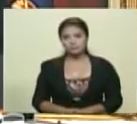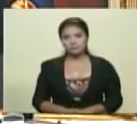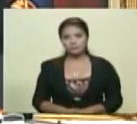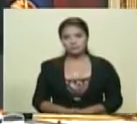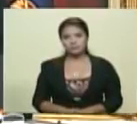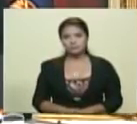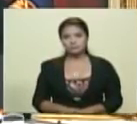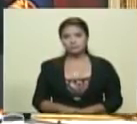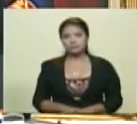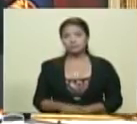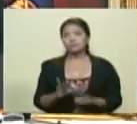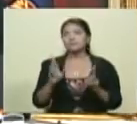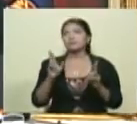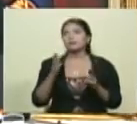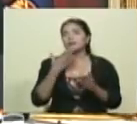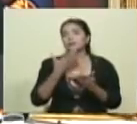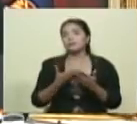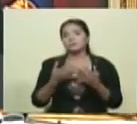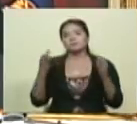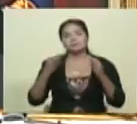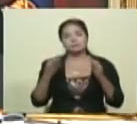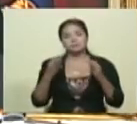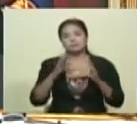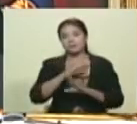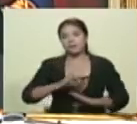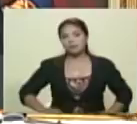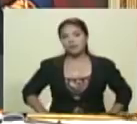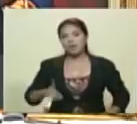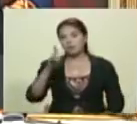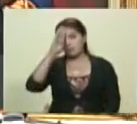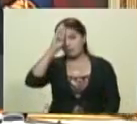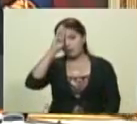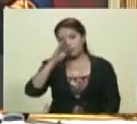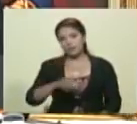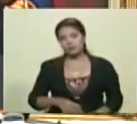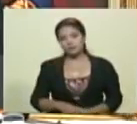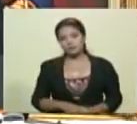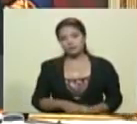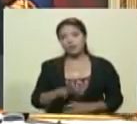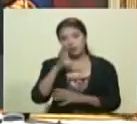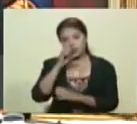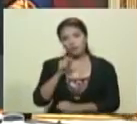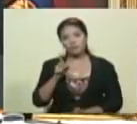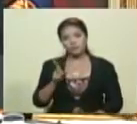Clamo por el espíritu verdadero cristiano del Papa y creo en él.